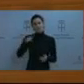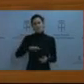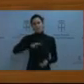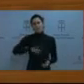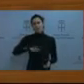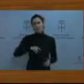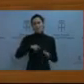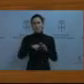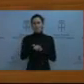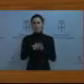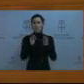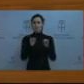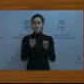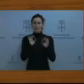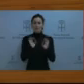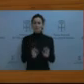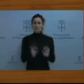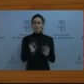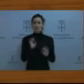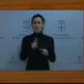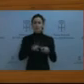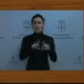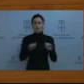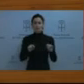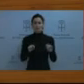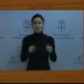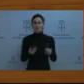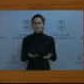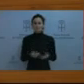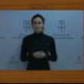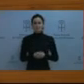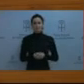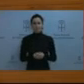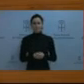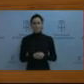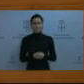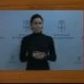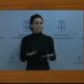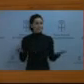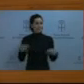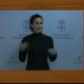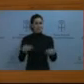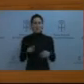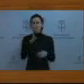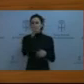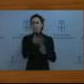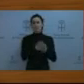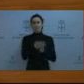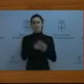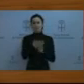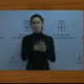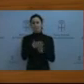gestora que tiene el principal de Asturias es nula, ya que estamos hablando de